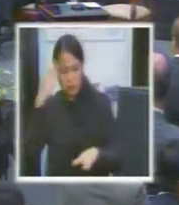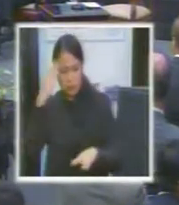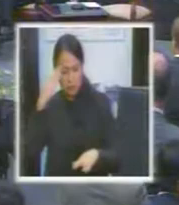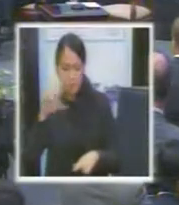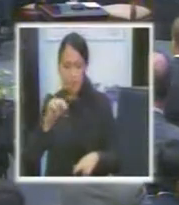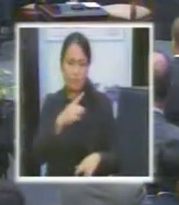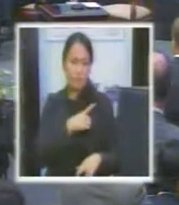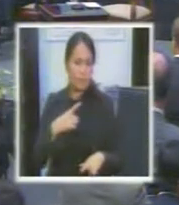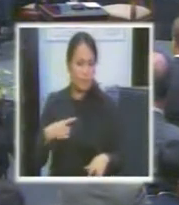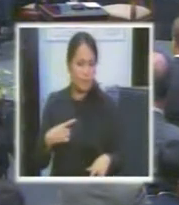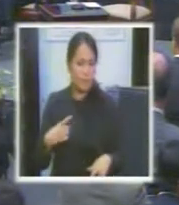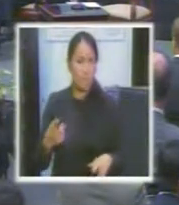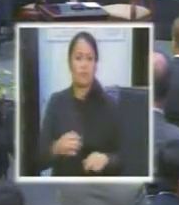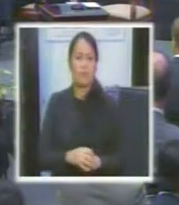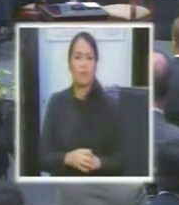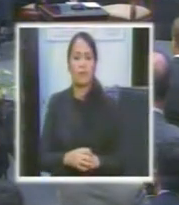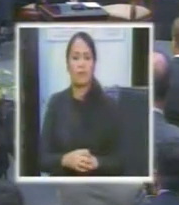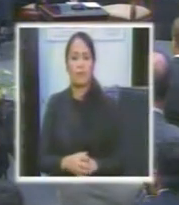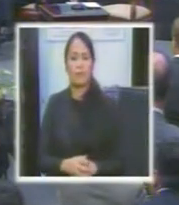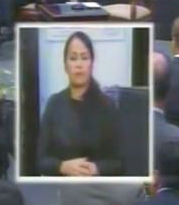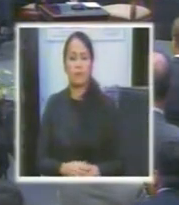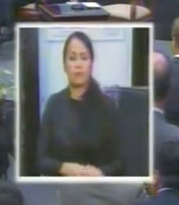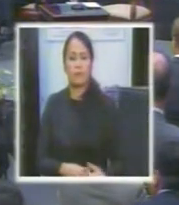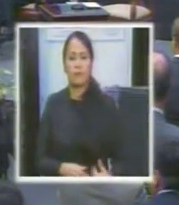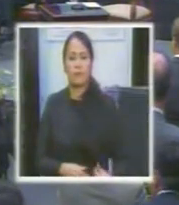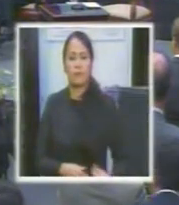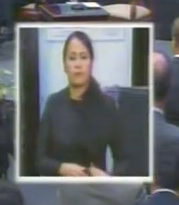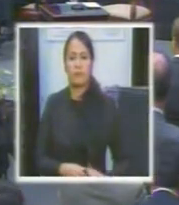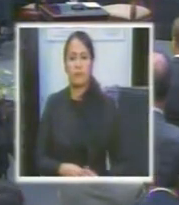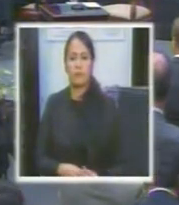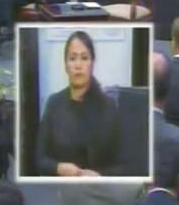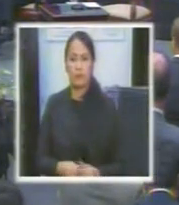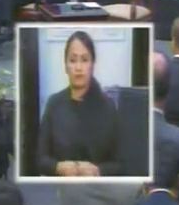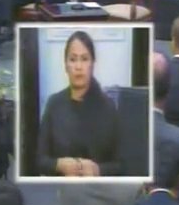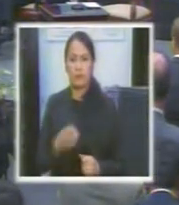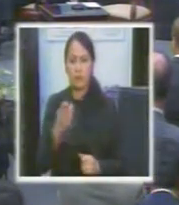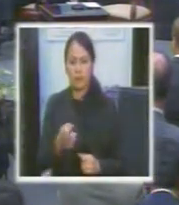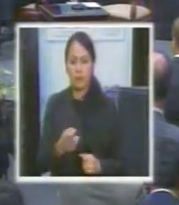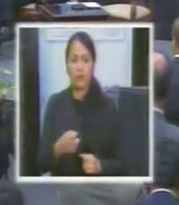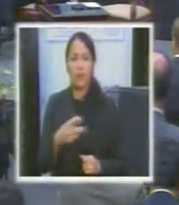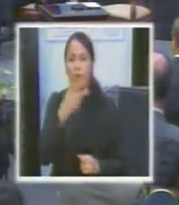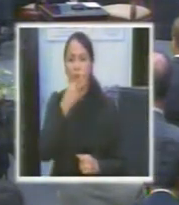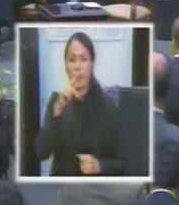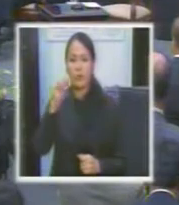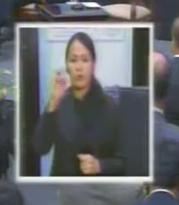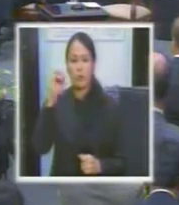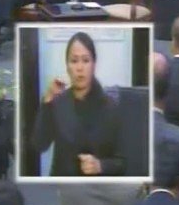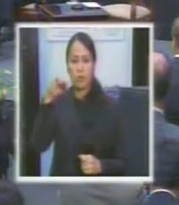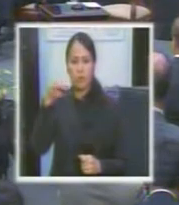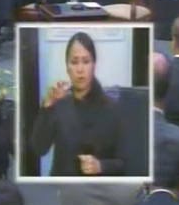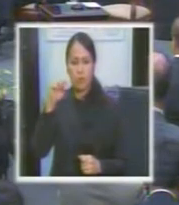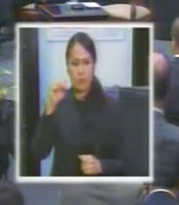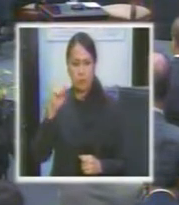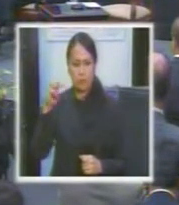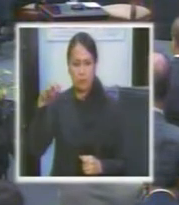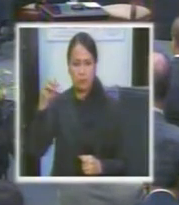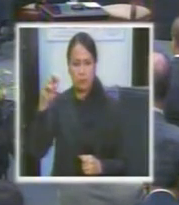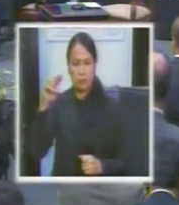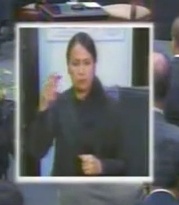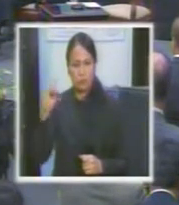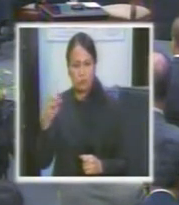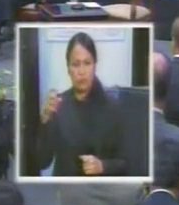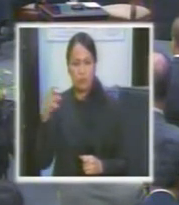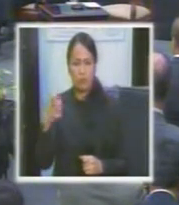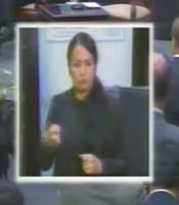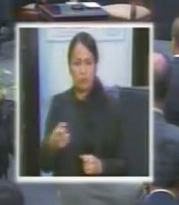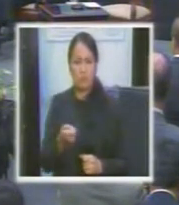Libenter in parte omea, non gravatim acipio meliora. Es una frase de Tomás Moro, que está